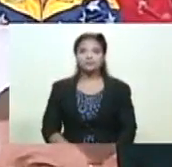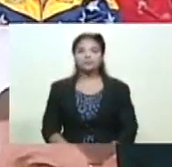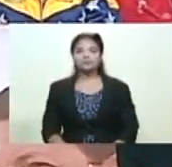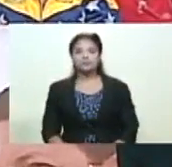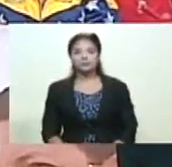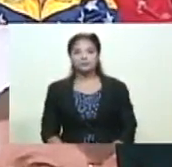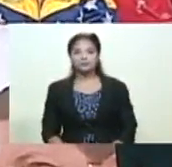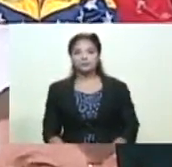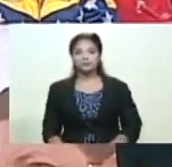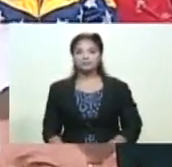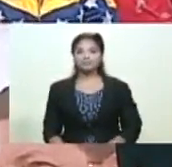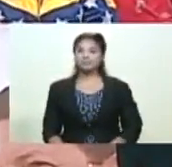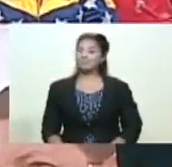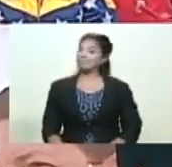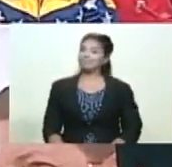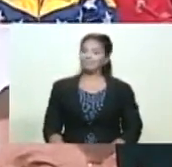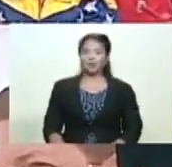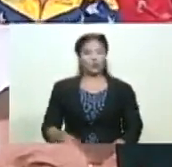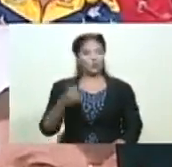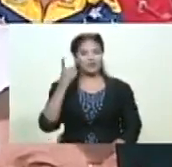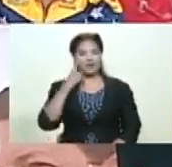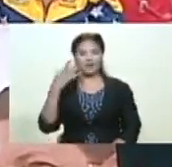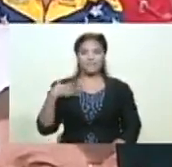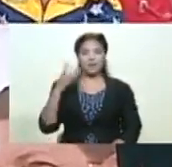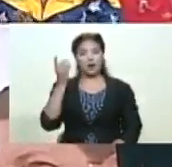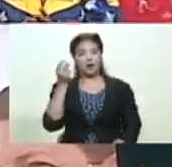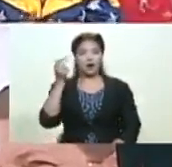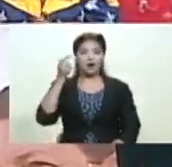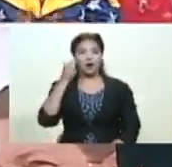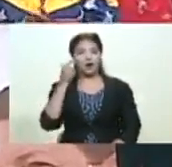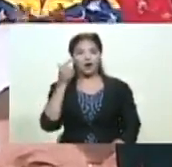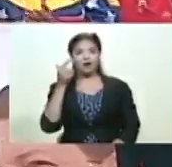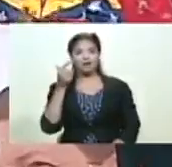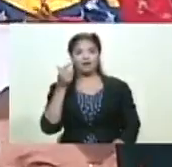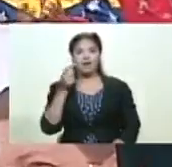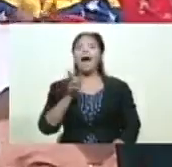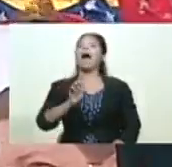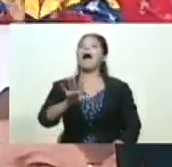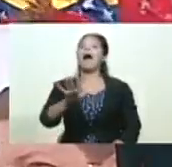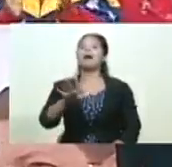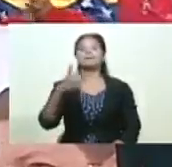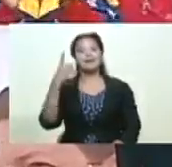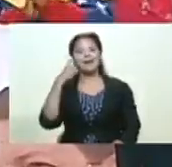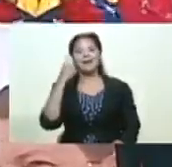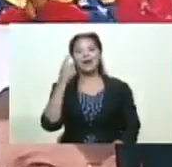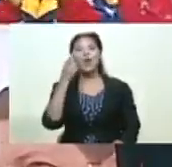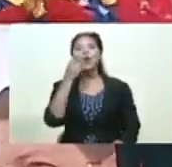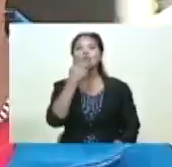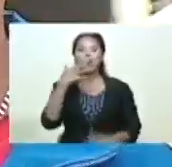no contaban con mi astucia. No, ese es el Chapulín Colorado.